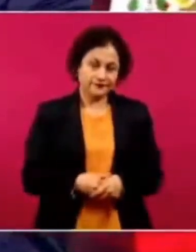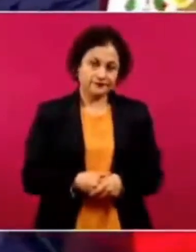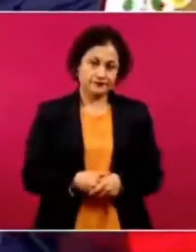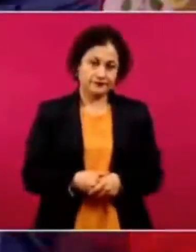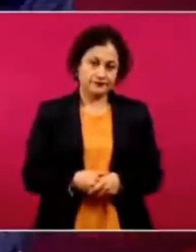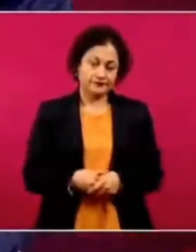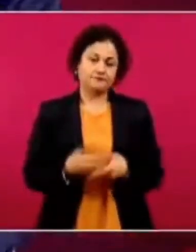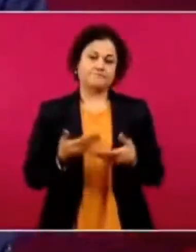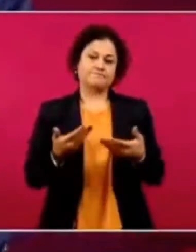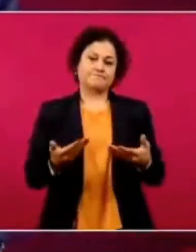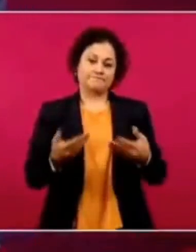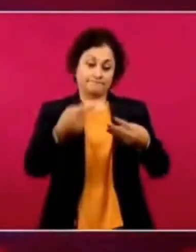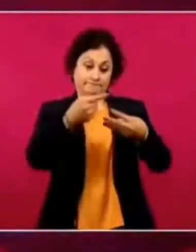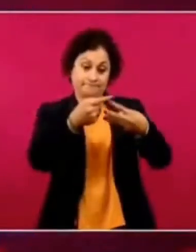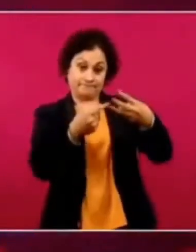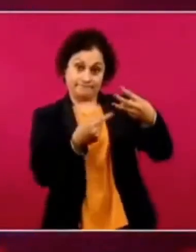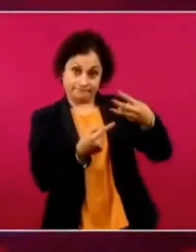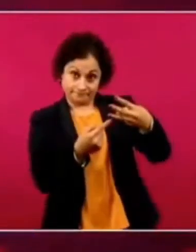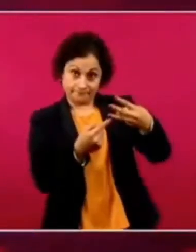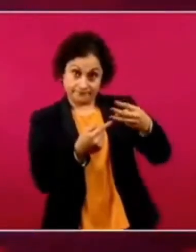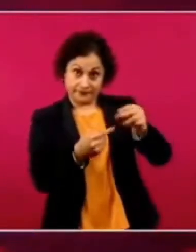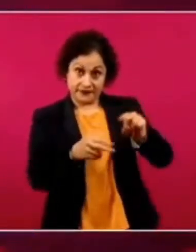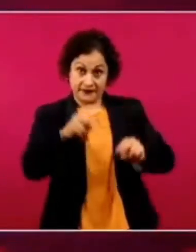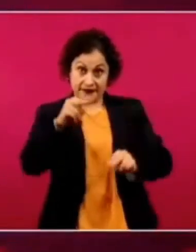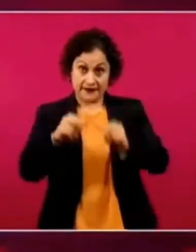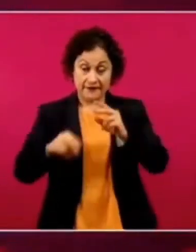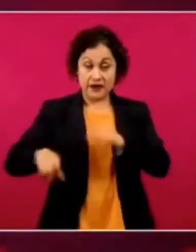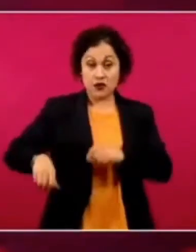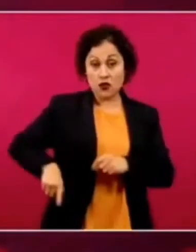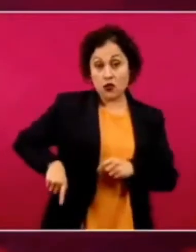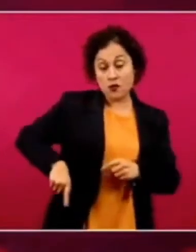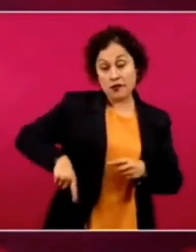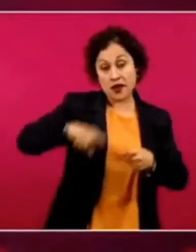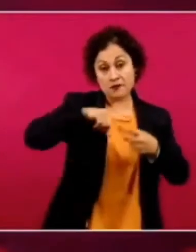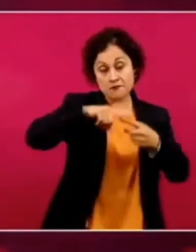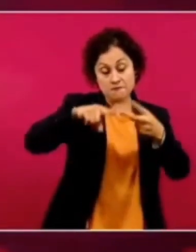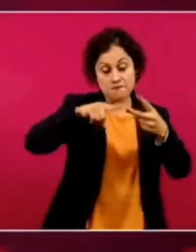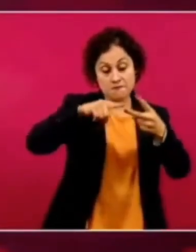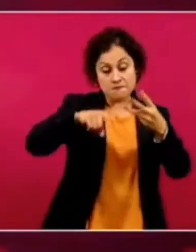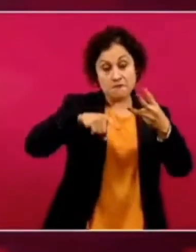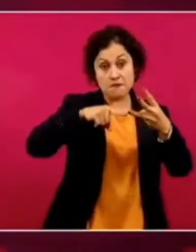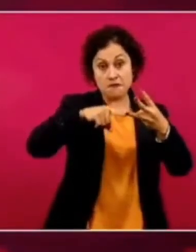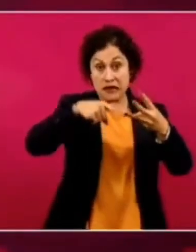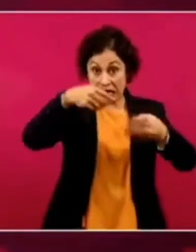el Poder Judicial necesita una reforma.